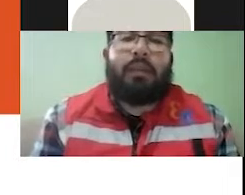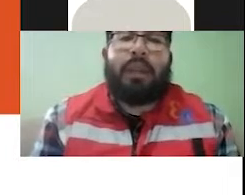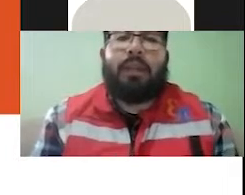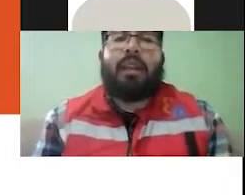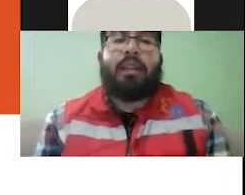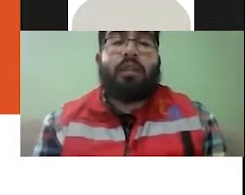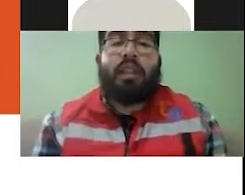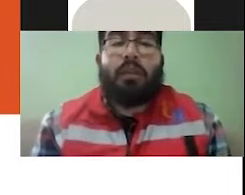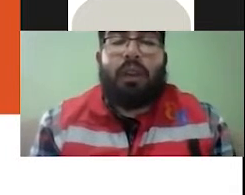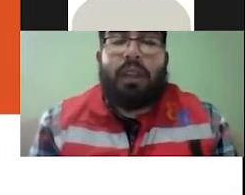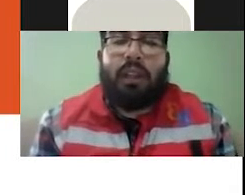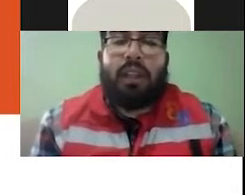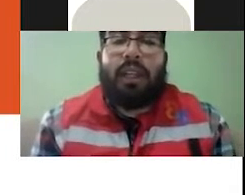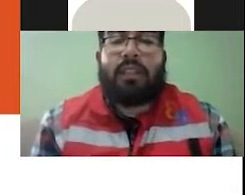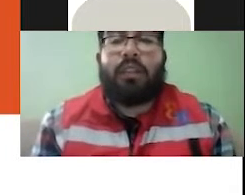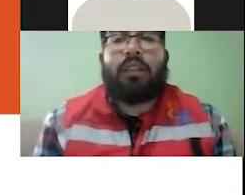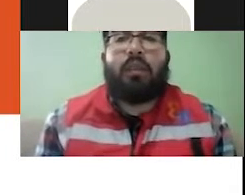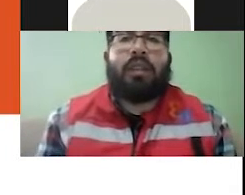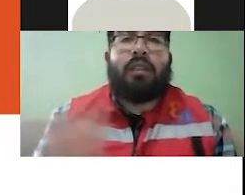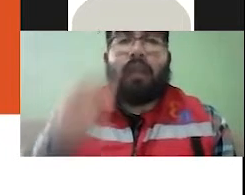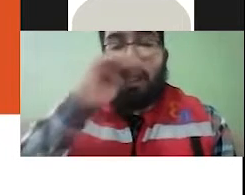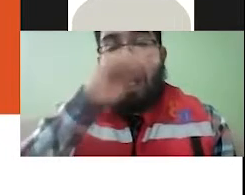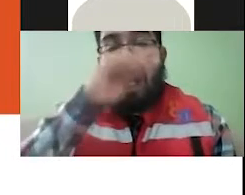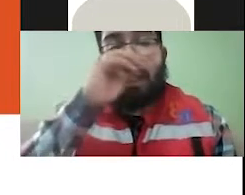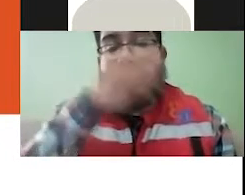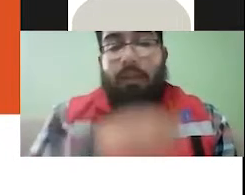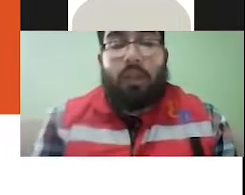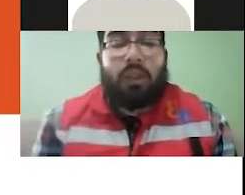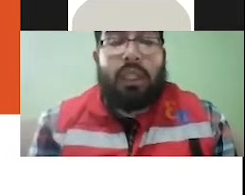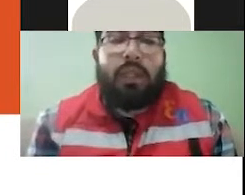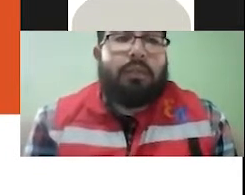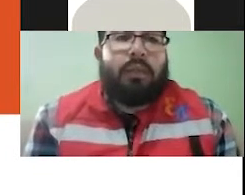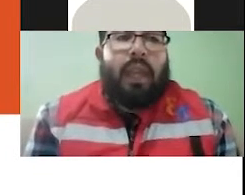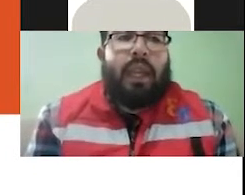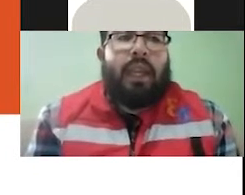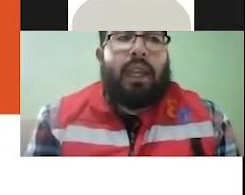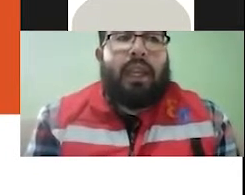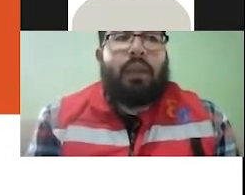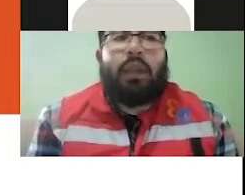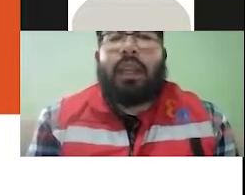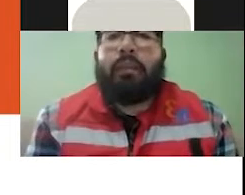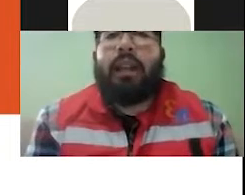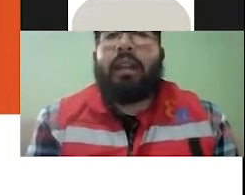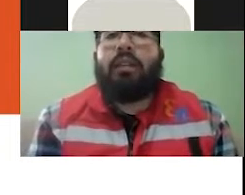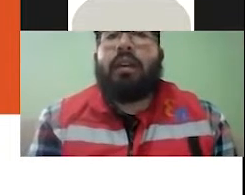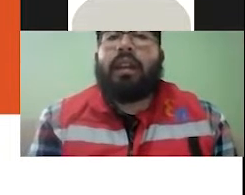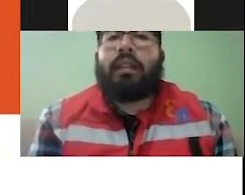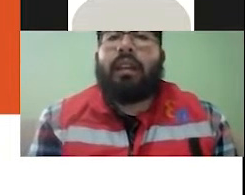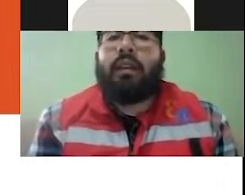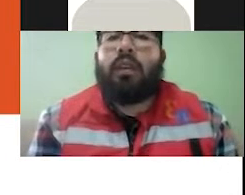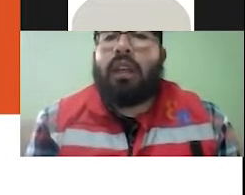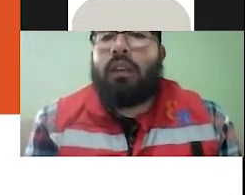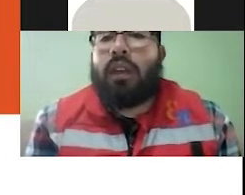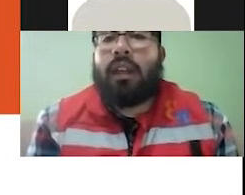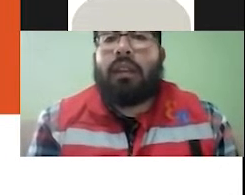precisamente para evitar todo este tipo de acciones, como les digo, que alguien, no sé, le dé un ataque de pánico, que alguien quiera